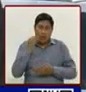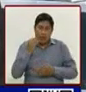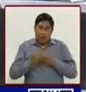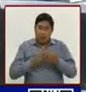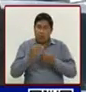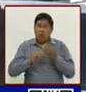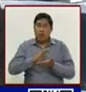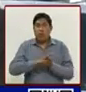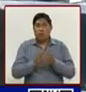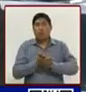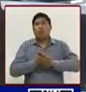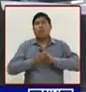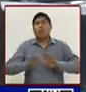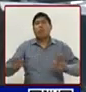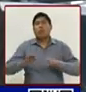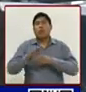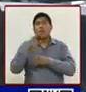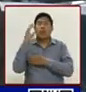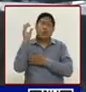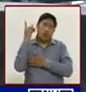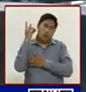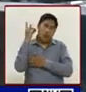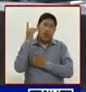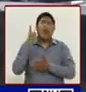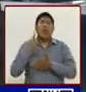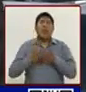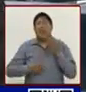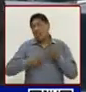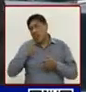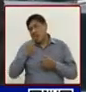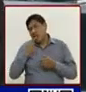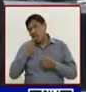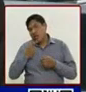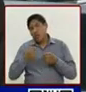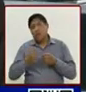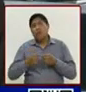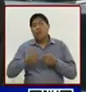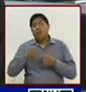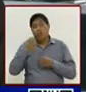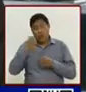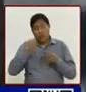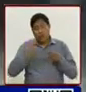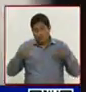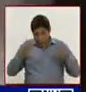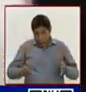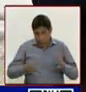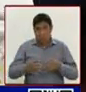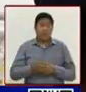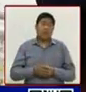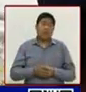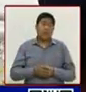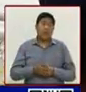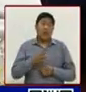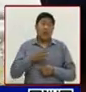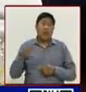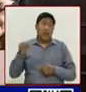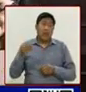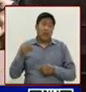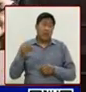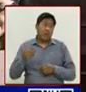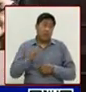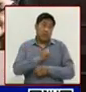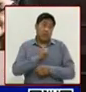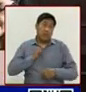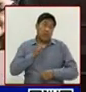de pacificación del país. ¿Qué es lo que señalan oficialistas y opositores en la Asamblea Legislativa?